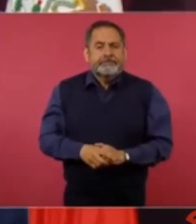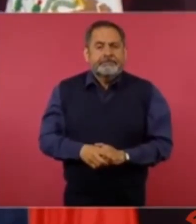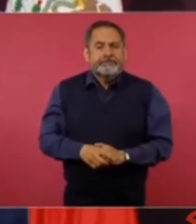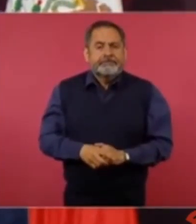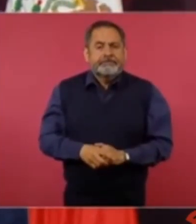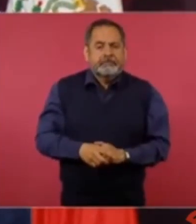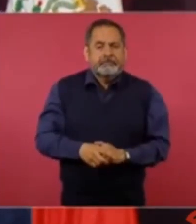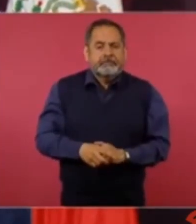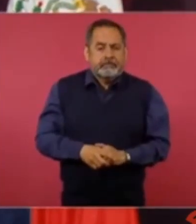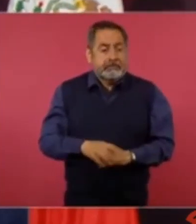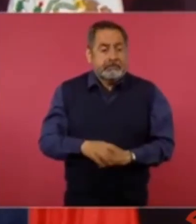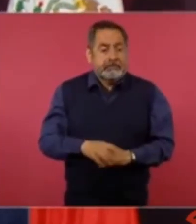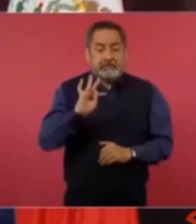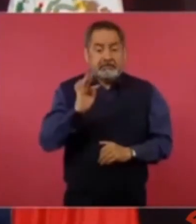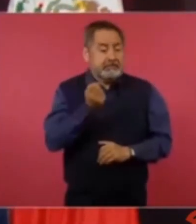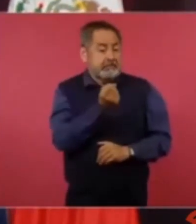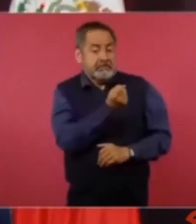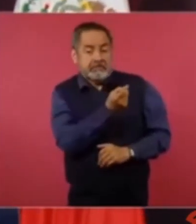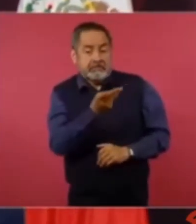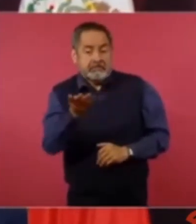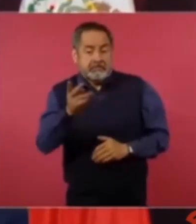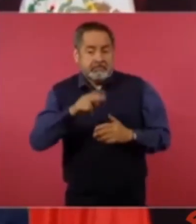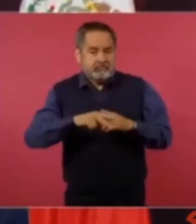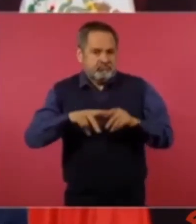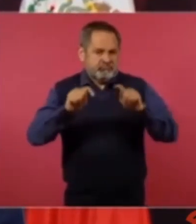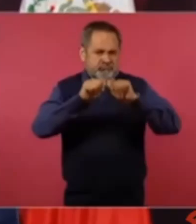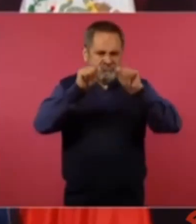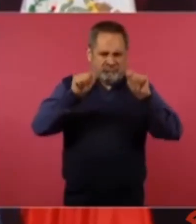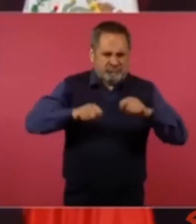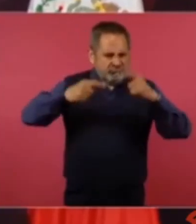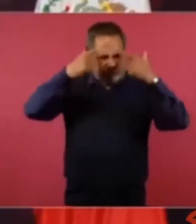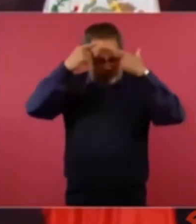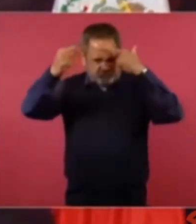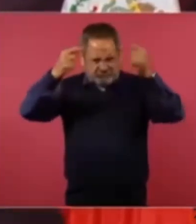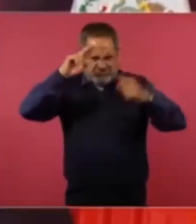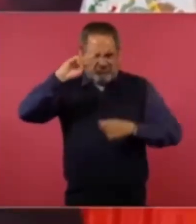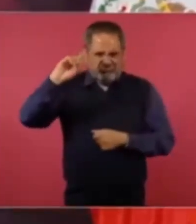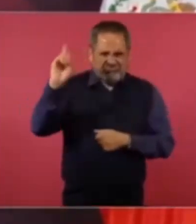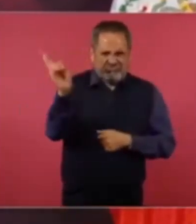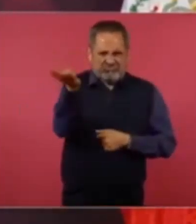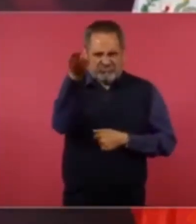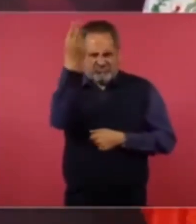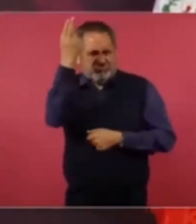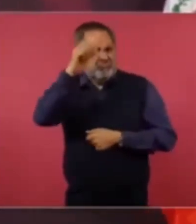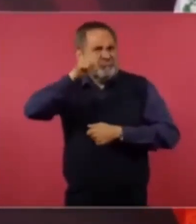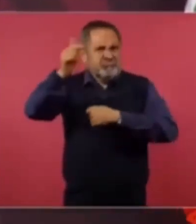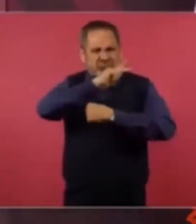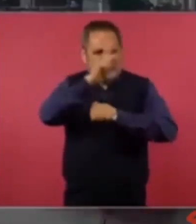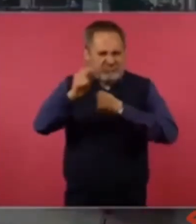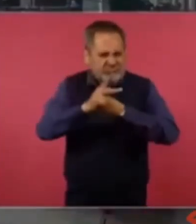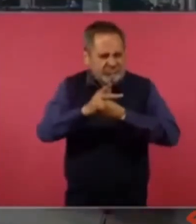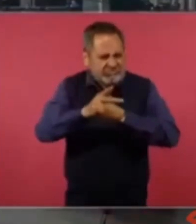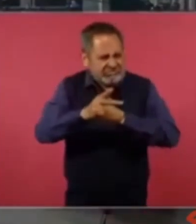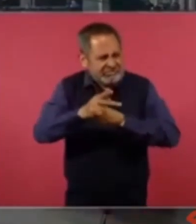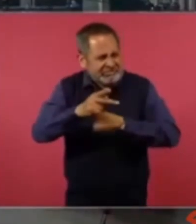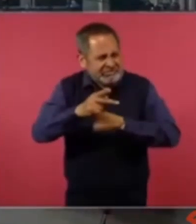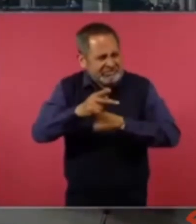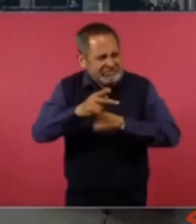están graduados en universidades del extranjero, son bien corruptos